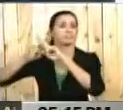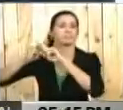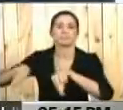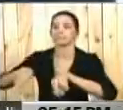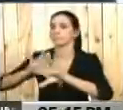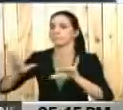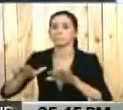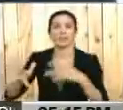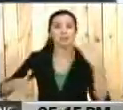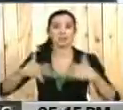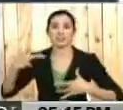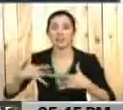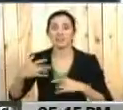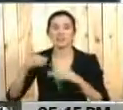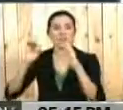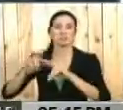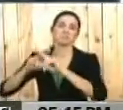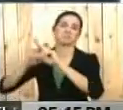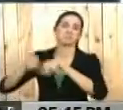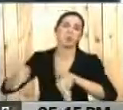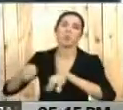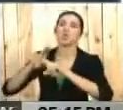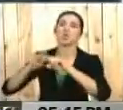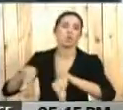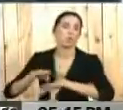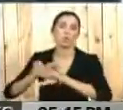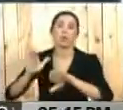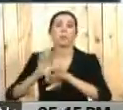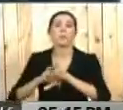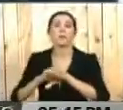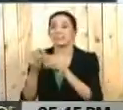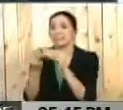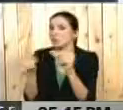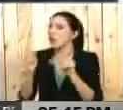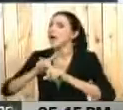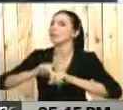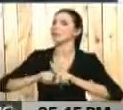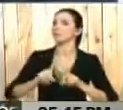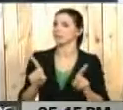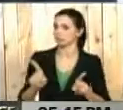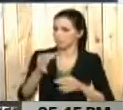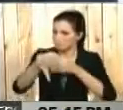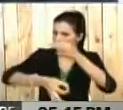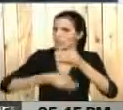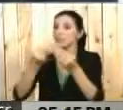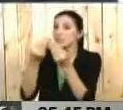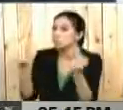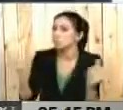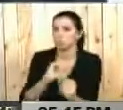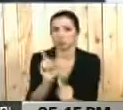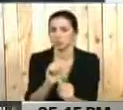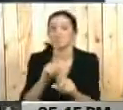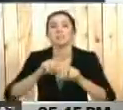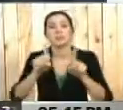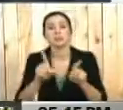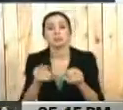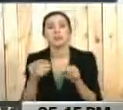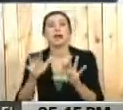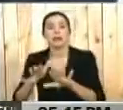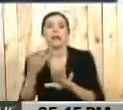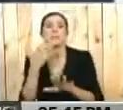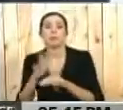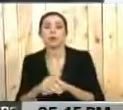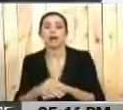actos están invalidados. Porque la disolución es otra cosa, vamos a aclararla. La disolución es el adelanto